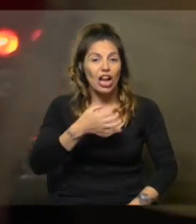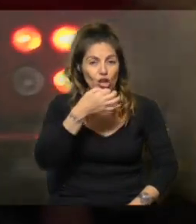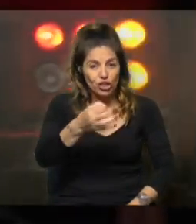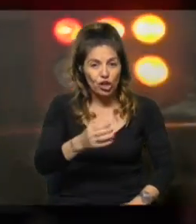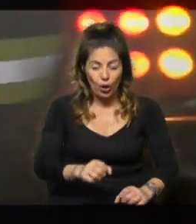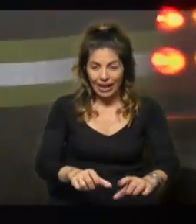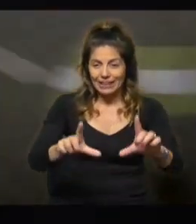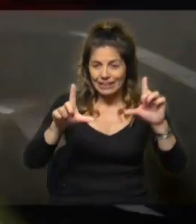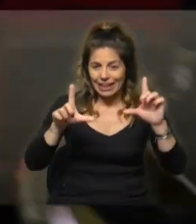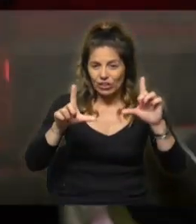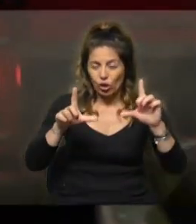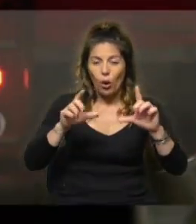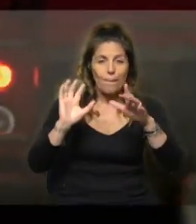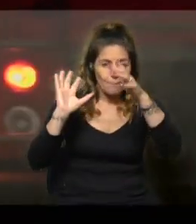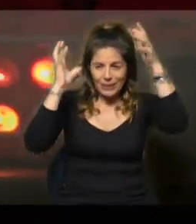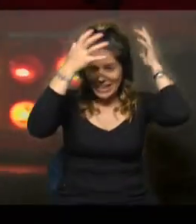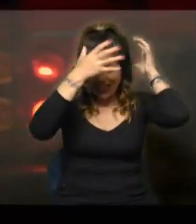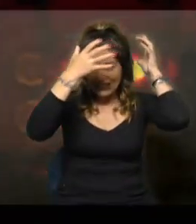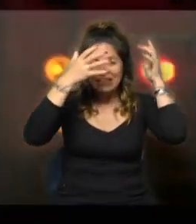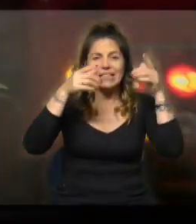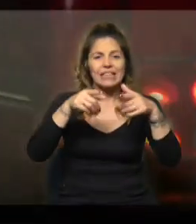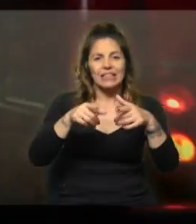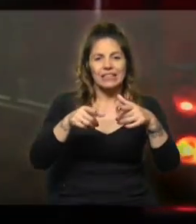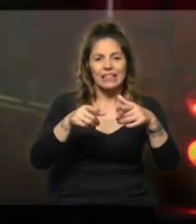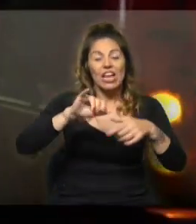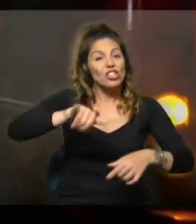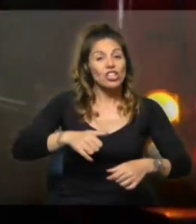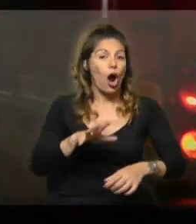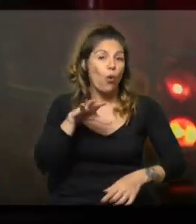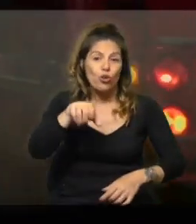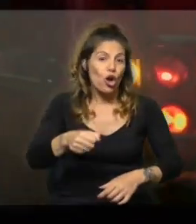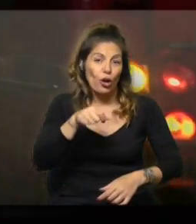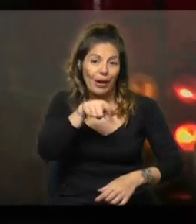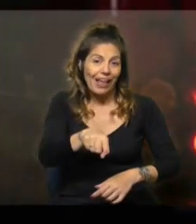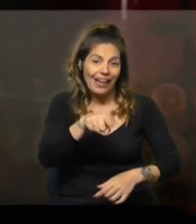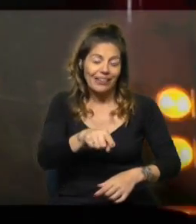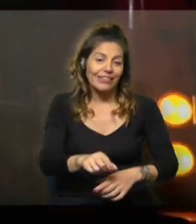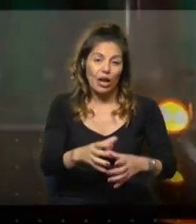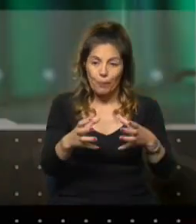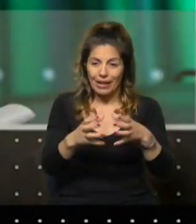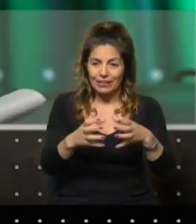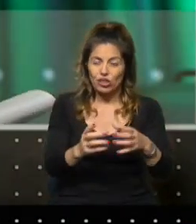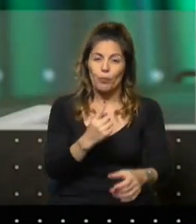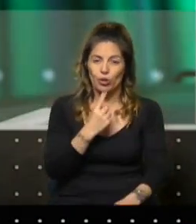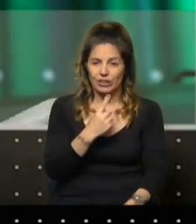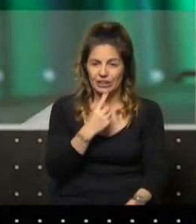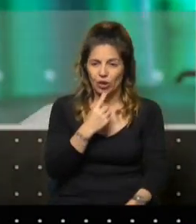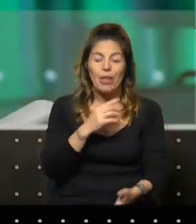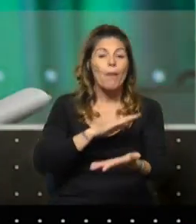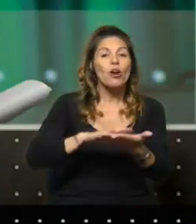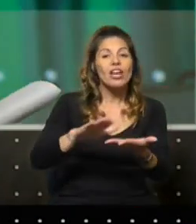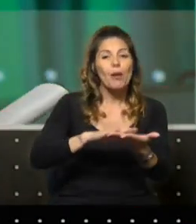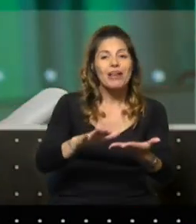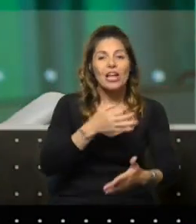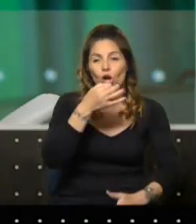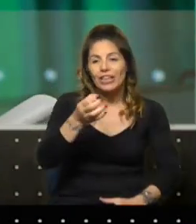esio Javier M es ya un logro para este partido ma bien Vamos a repasar un poco lo que dijeron Entonces